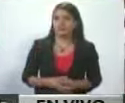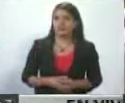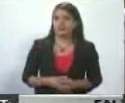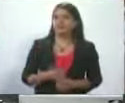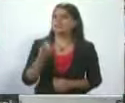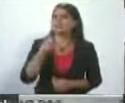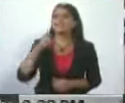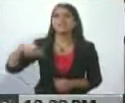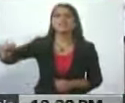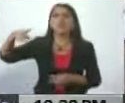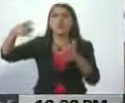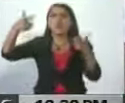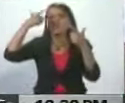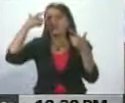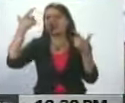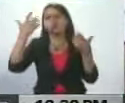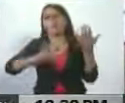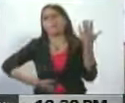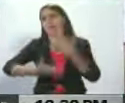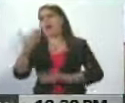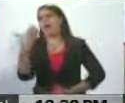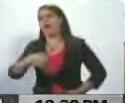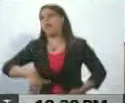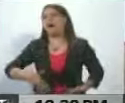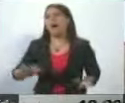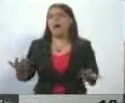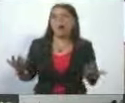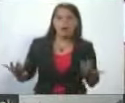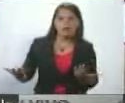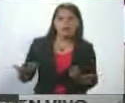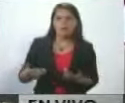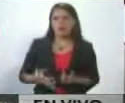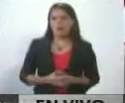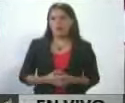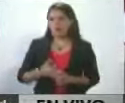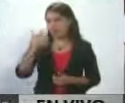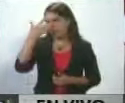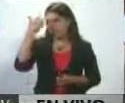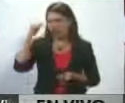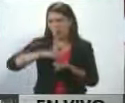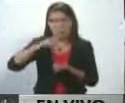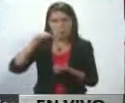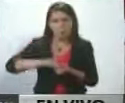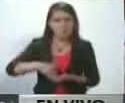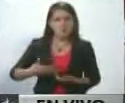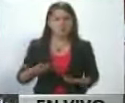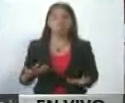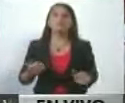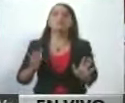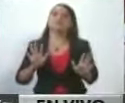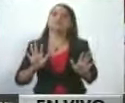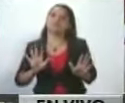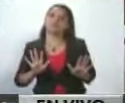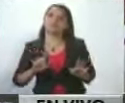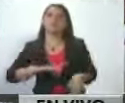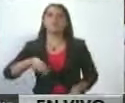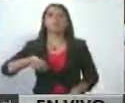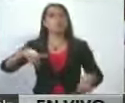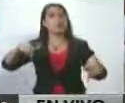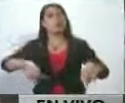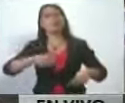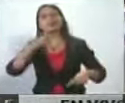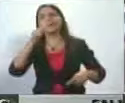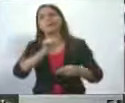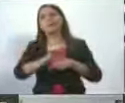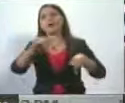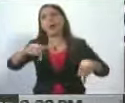chavistas, los malandros, los desventados, los analfabetas. Bueno, nosotros le decimos aquí que el